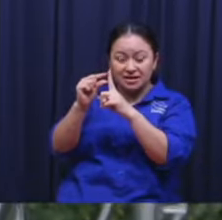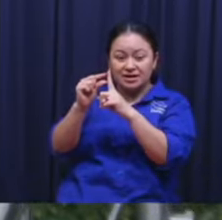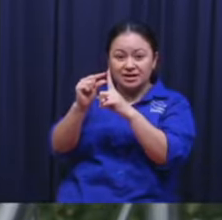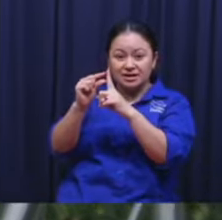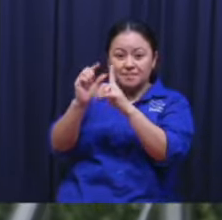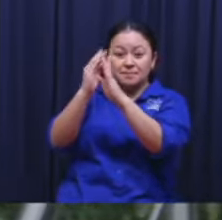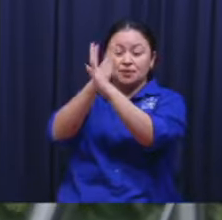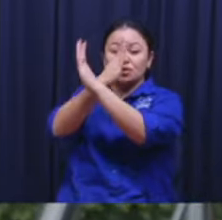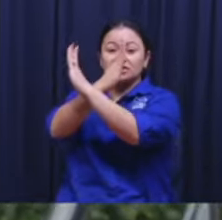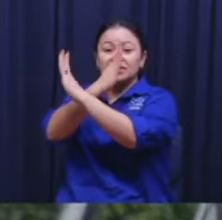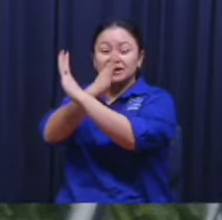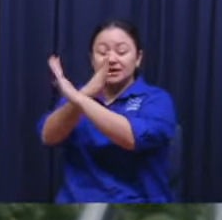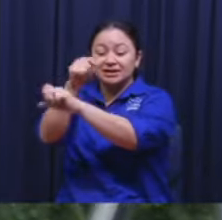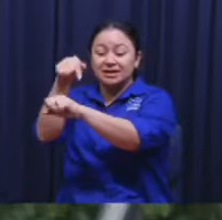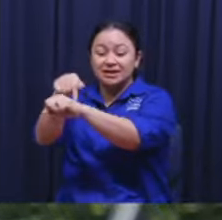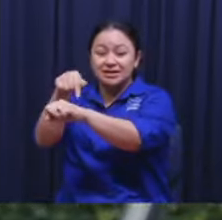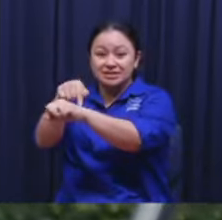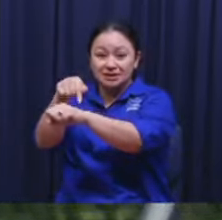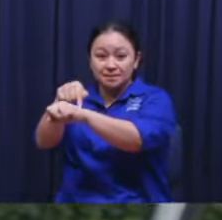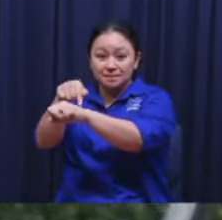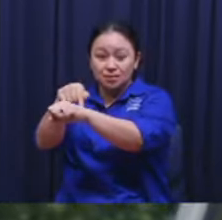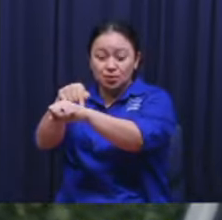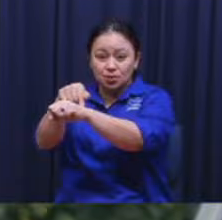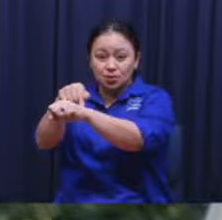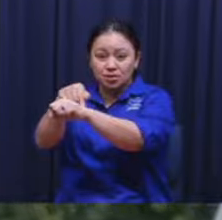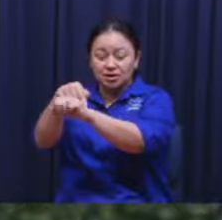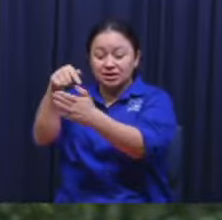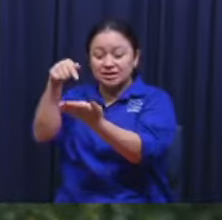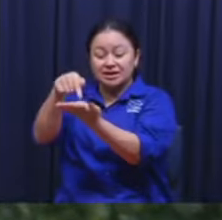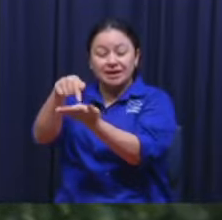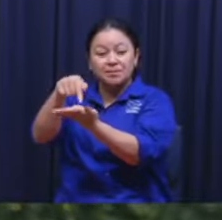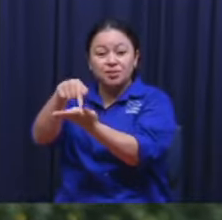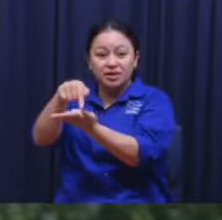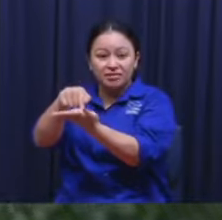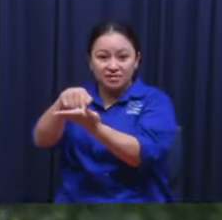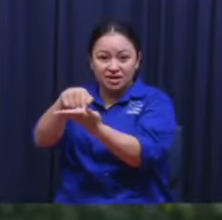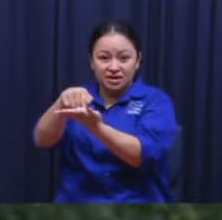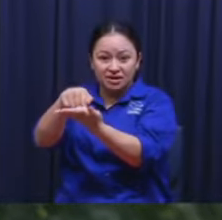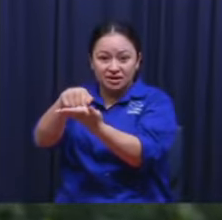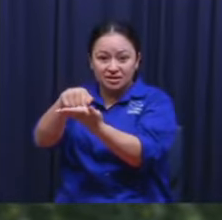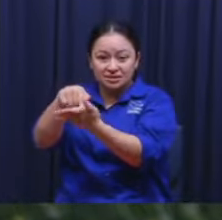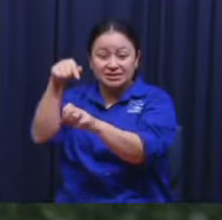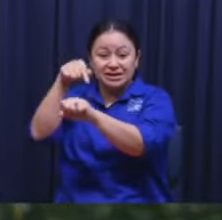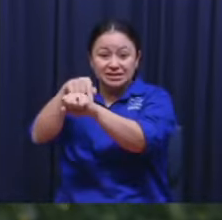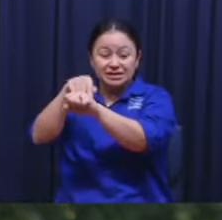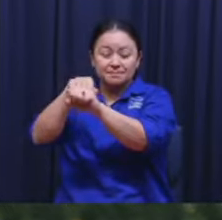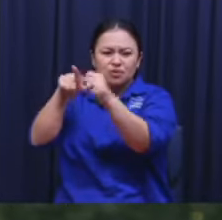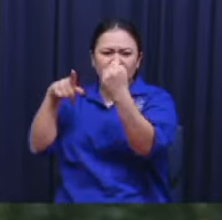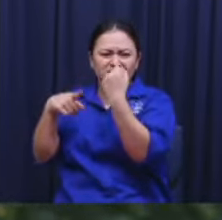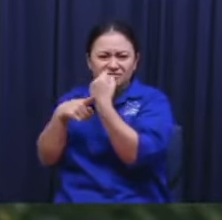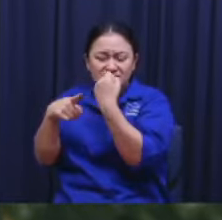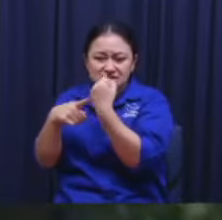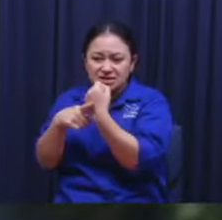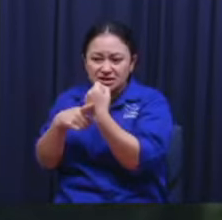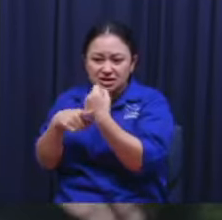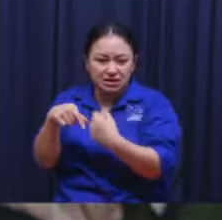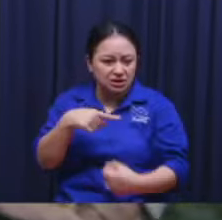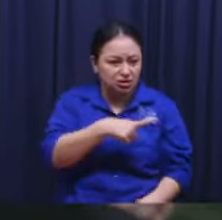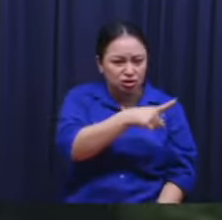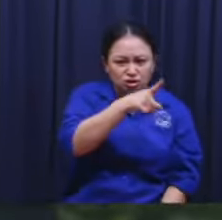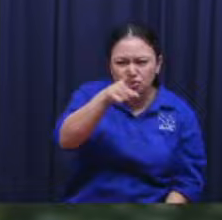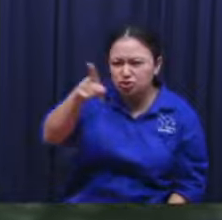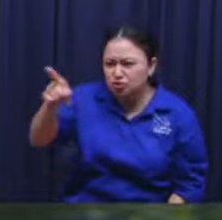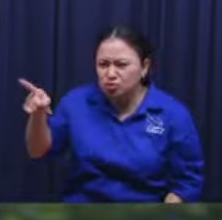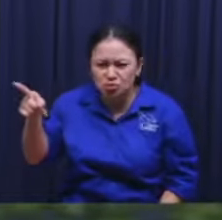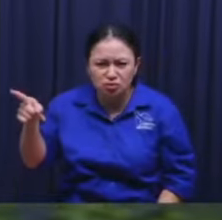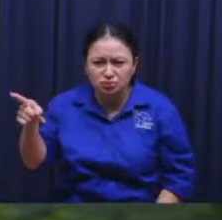la hora de la tentación, prueba, tribulación, que ninguno va a quedar exento. Porque lo que viene